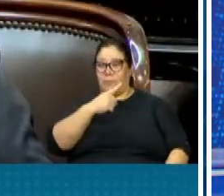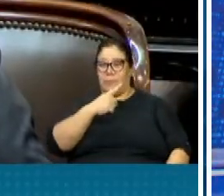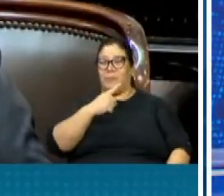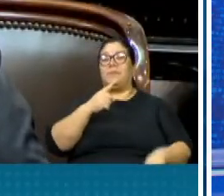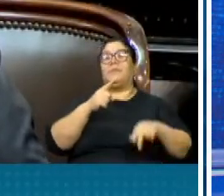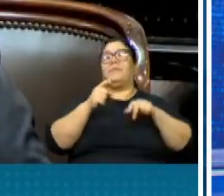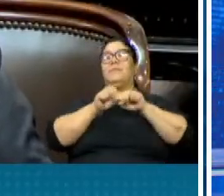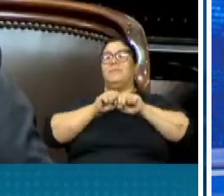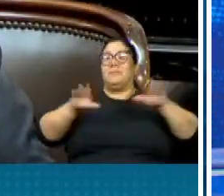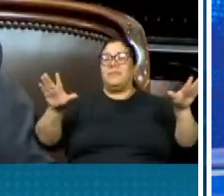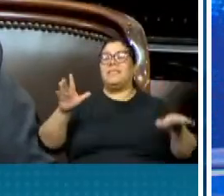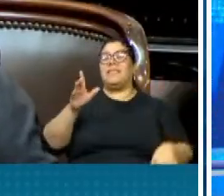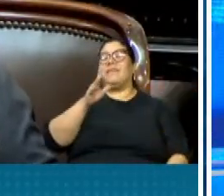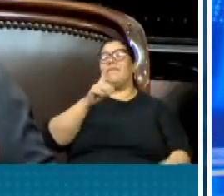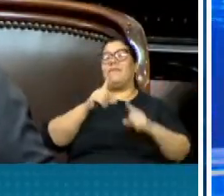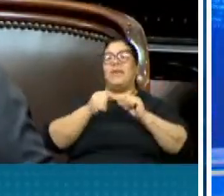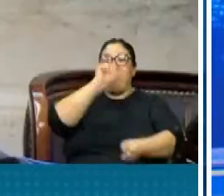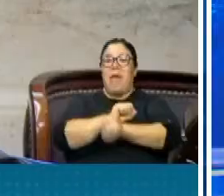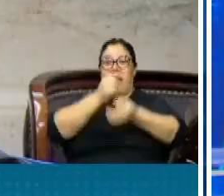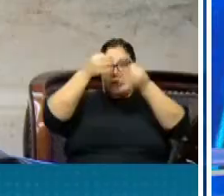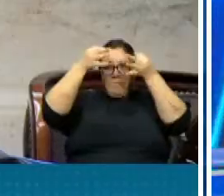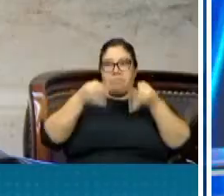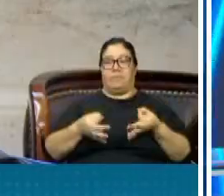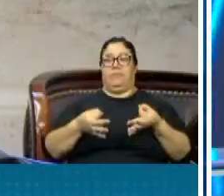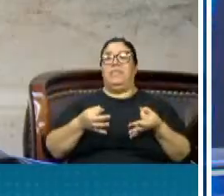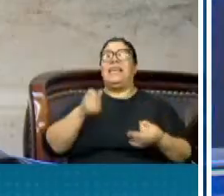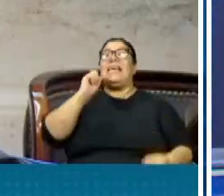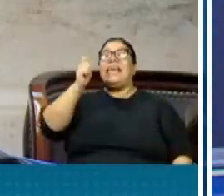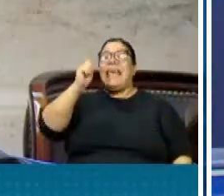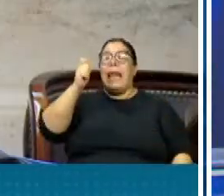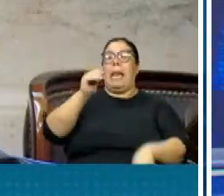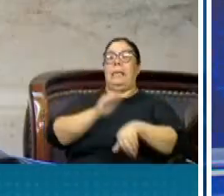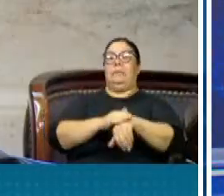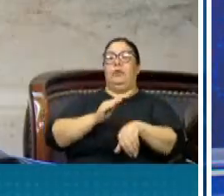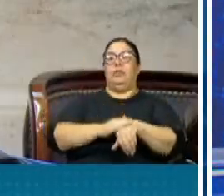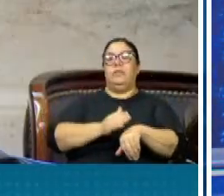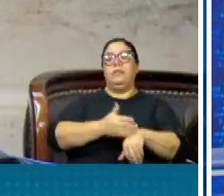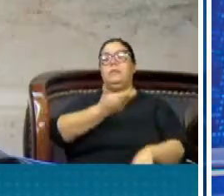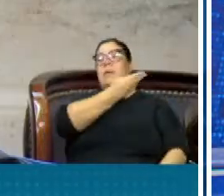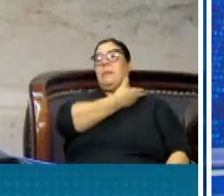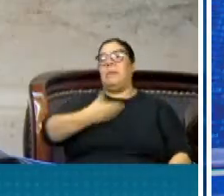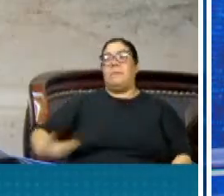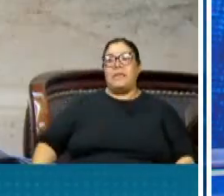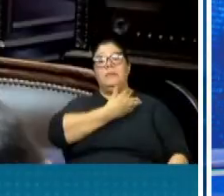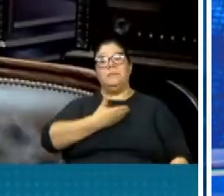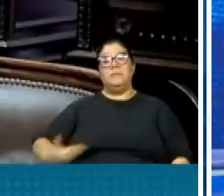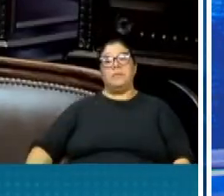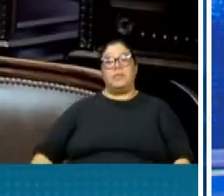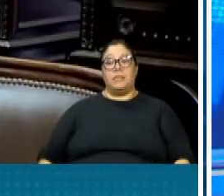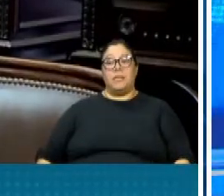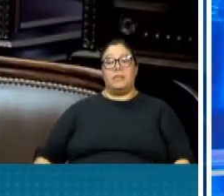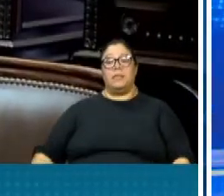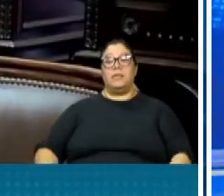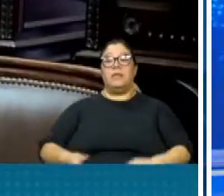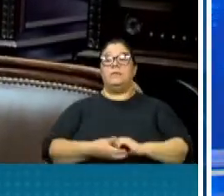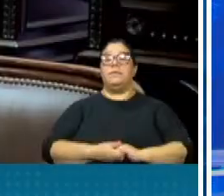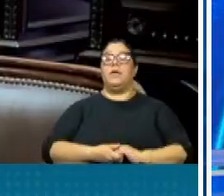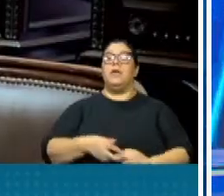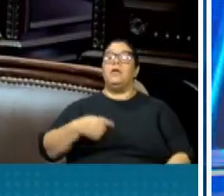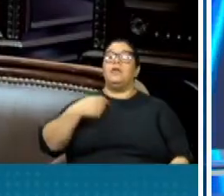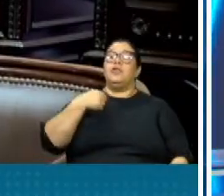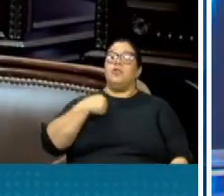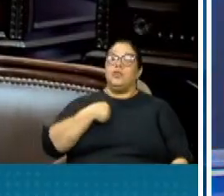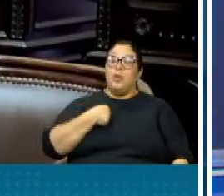digo para el gobierno, digo. Porque, ¿qué pasa acá? La oposición, parte del PRO, quieren mejorar los saberes jubilatorios, ¿no?